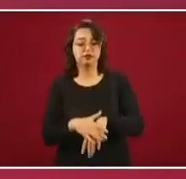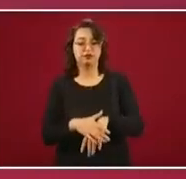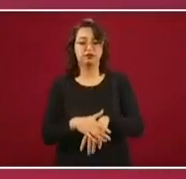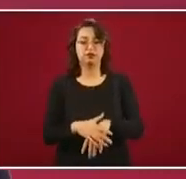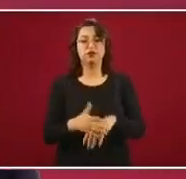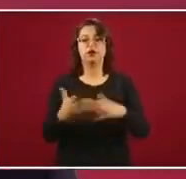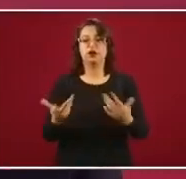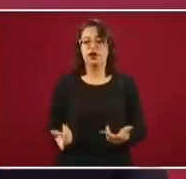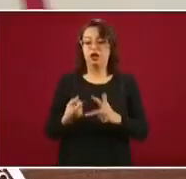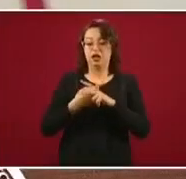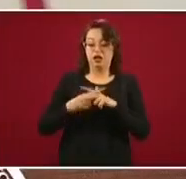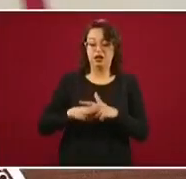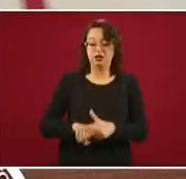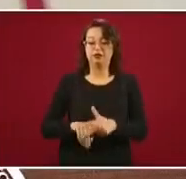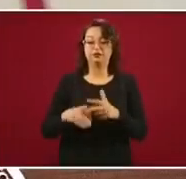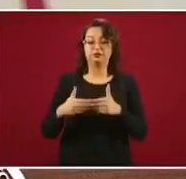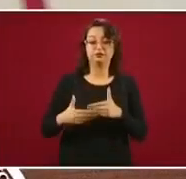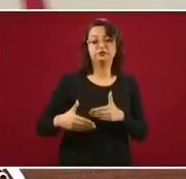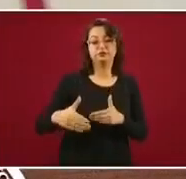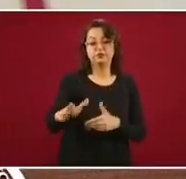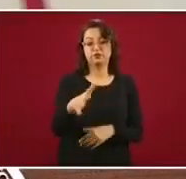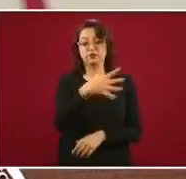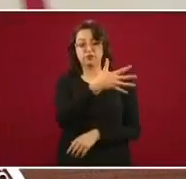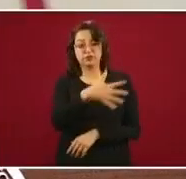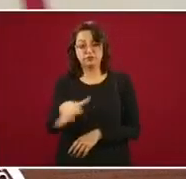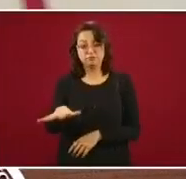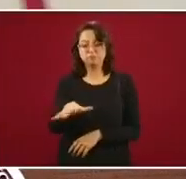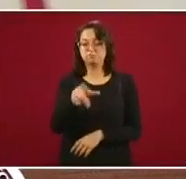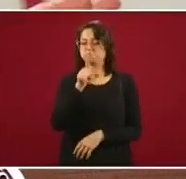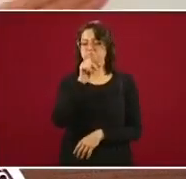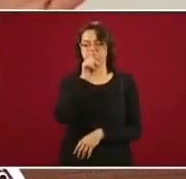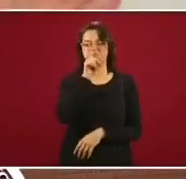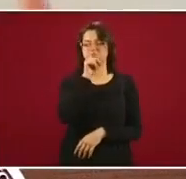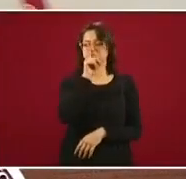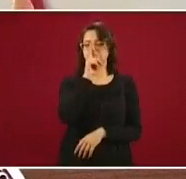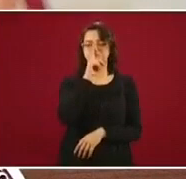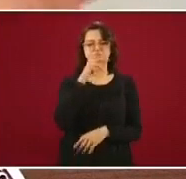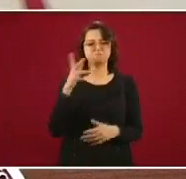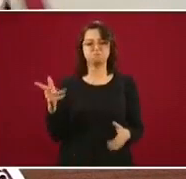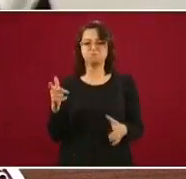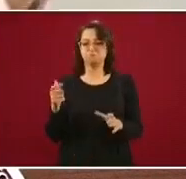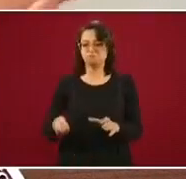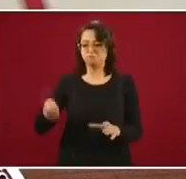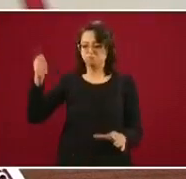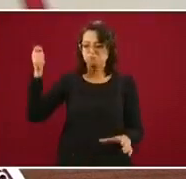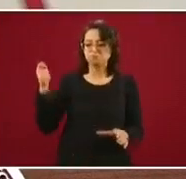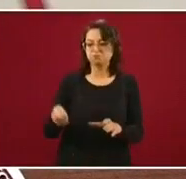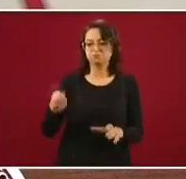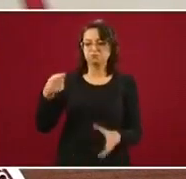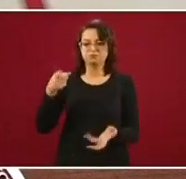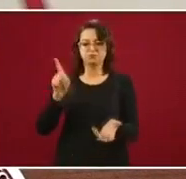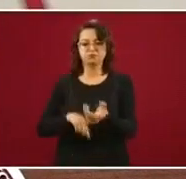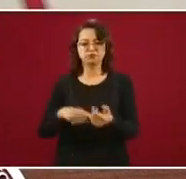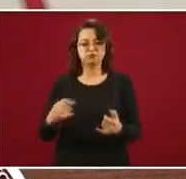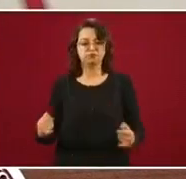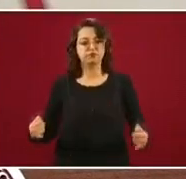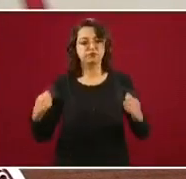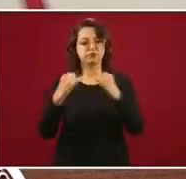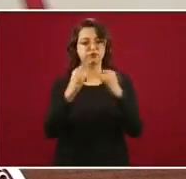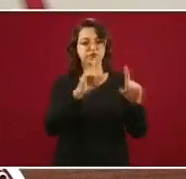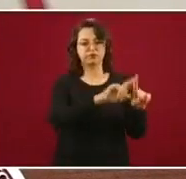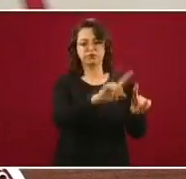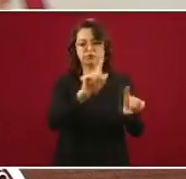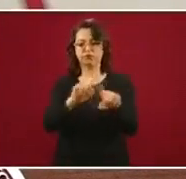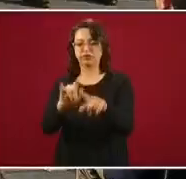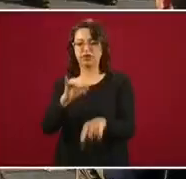esto no es un ámbito de aplicación general, es decir, no es una sentencia para las instituciones de seguridad social de nuestro